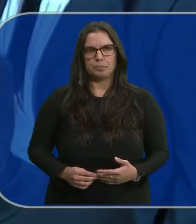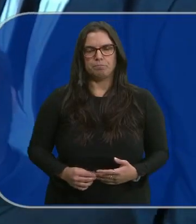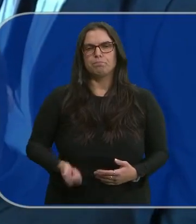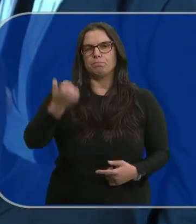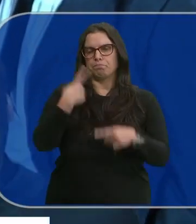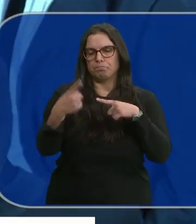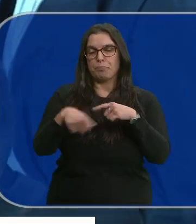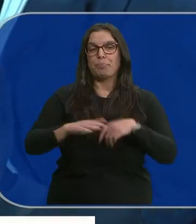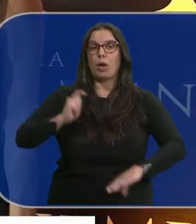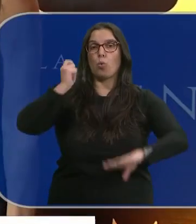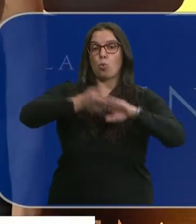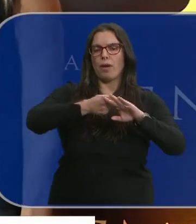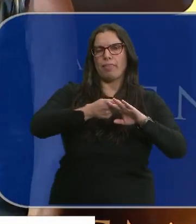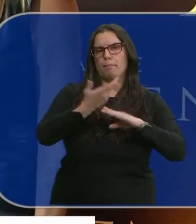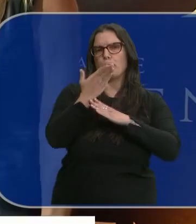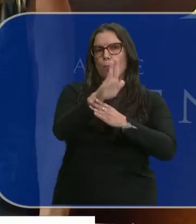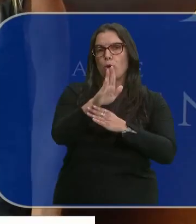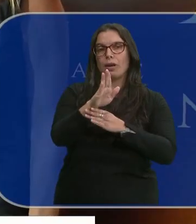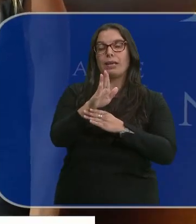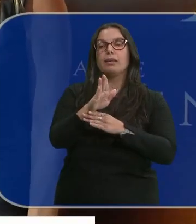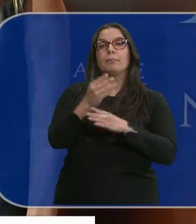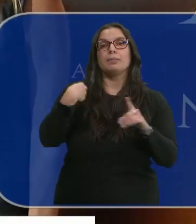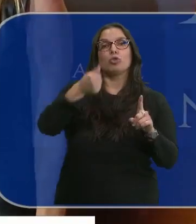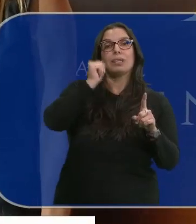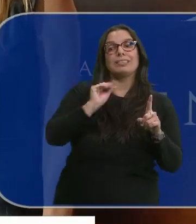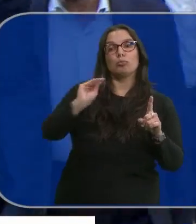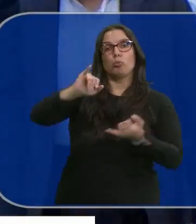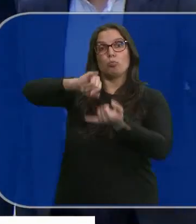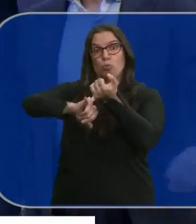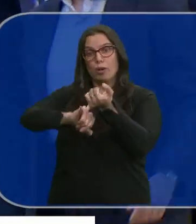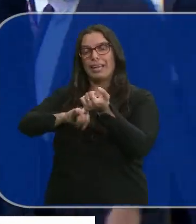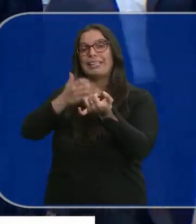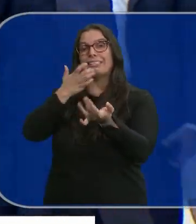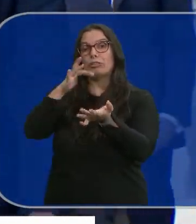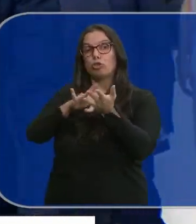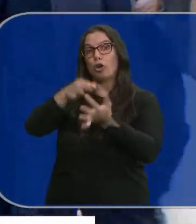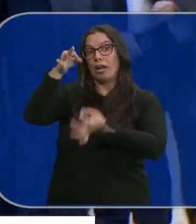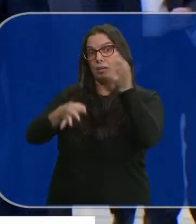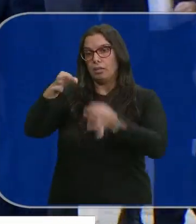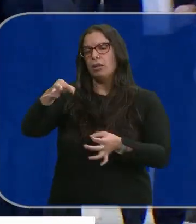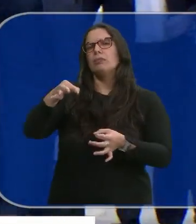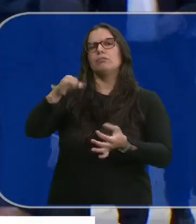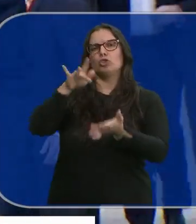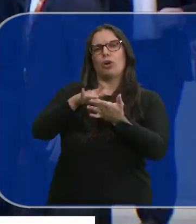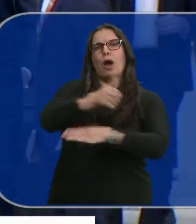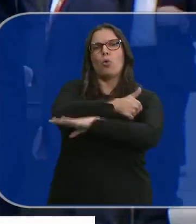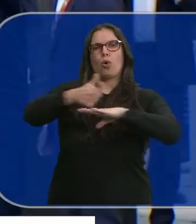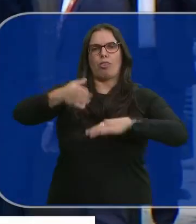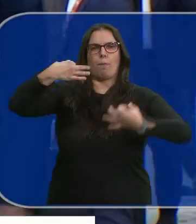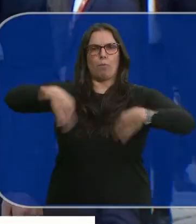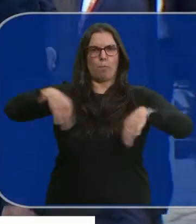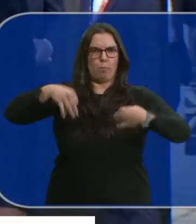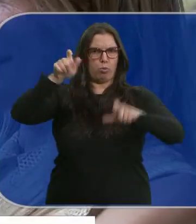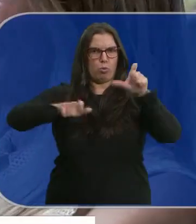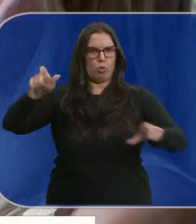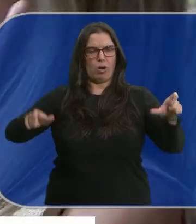Más cosas, el juez Peinado propone juzgar a Begoña Gómez por malversación con un jurado popular. Es una fórmula más frecuente en procesos por